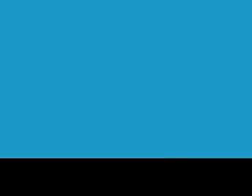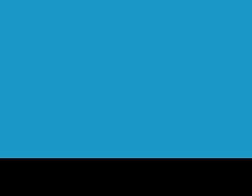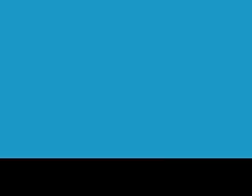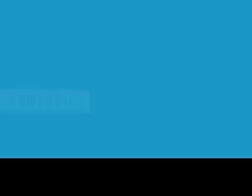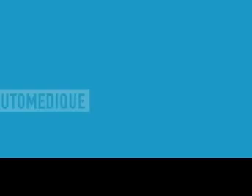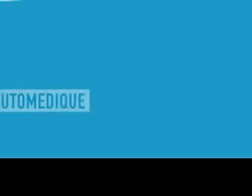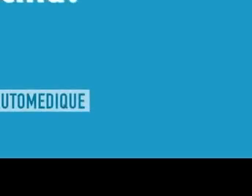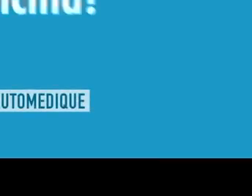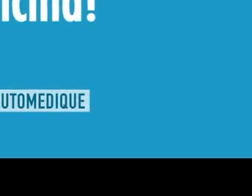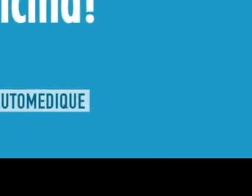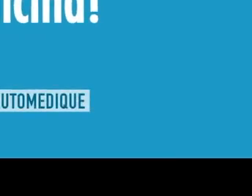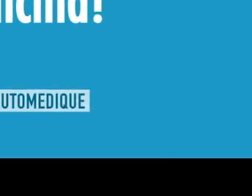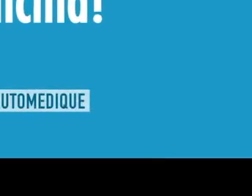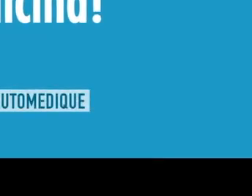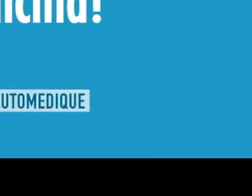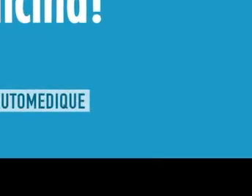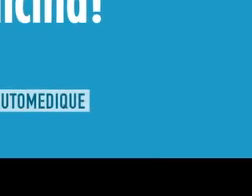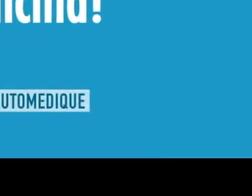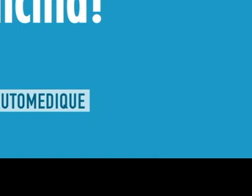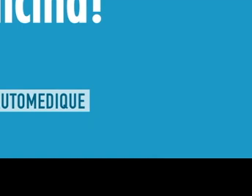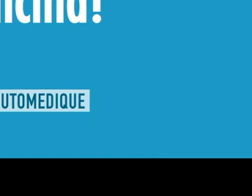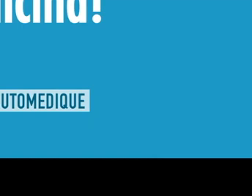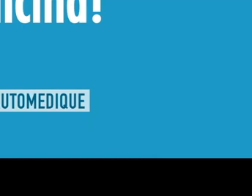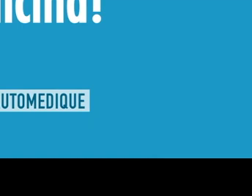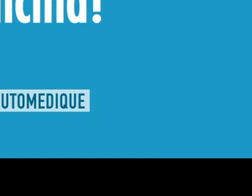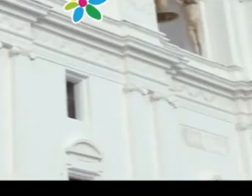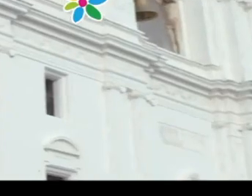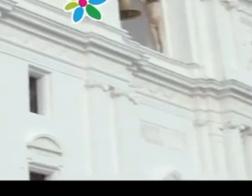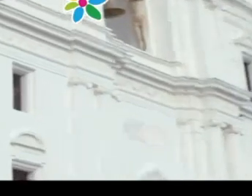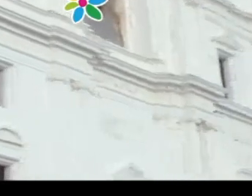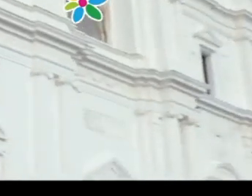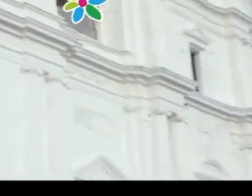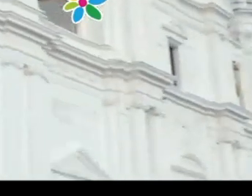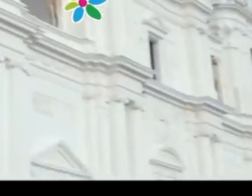coronavirus. Prevenir es la mejor medicina.